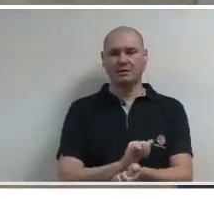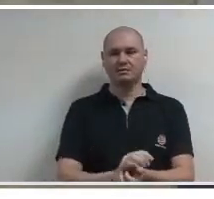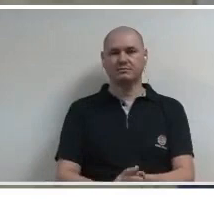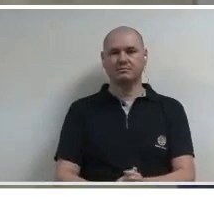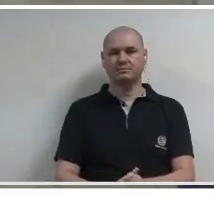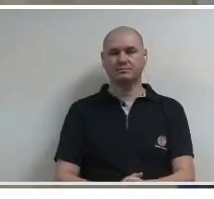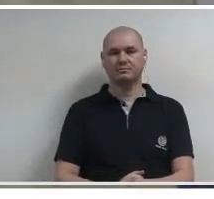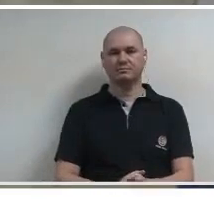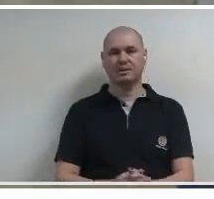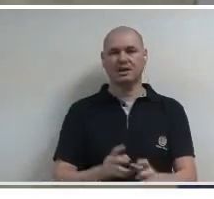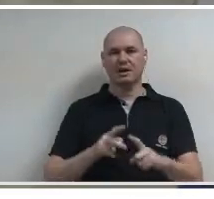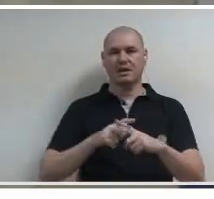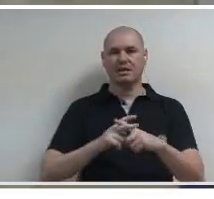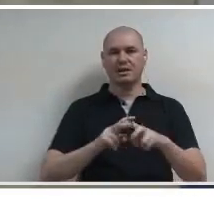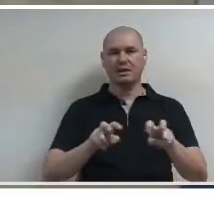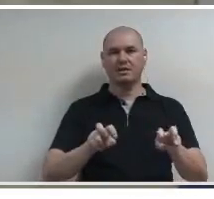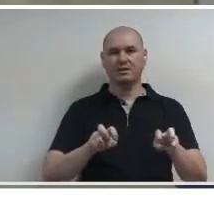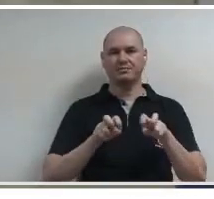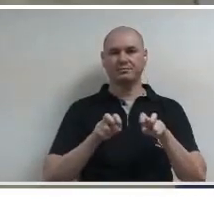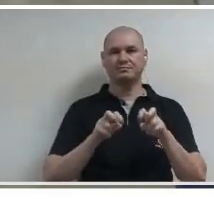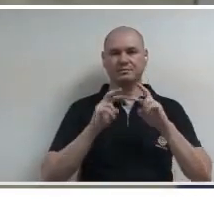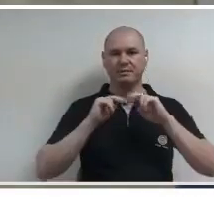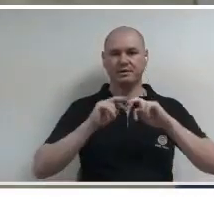civil, penal,